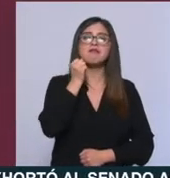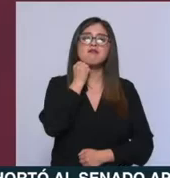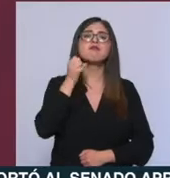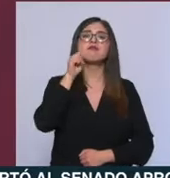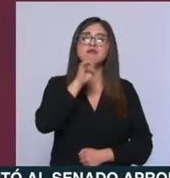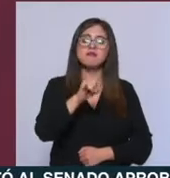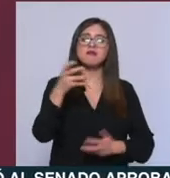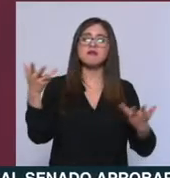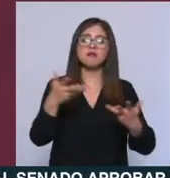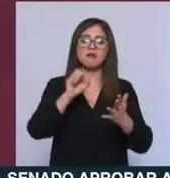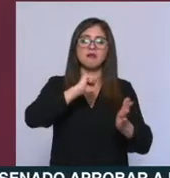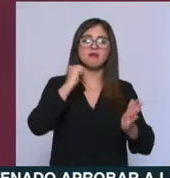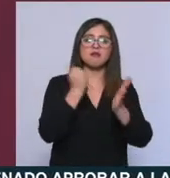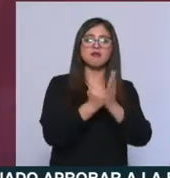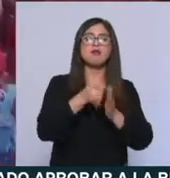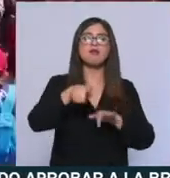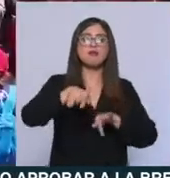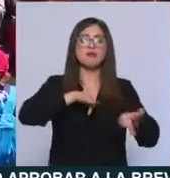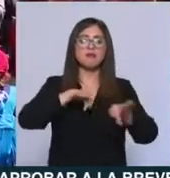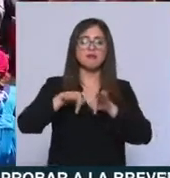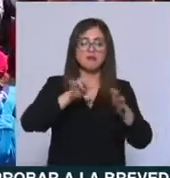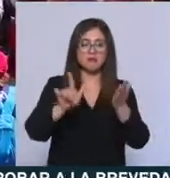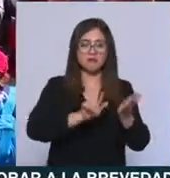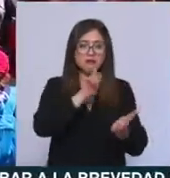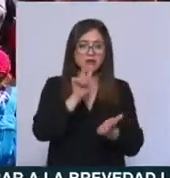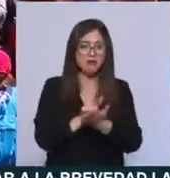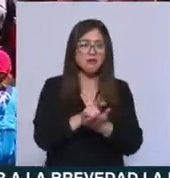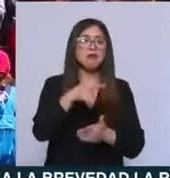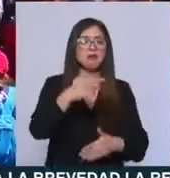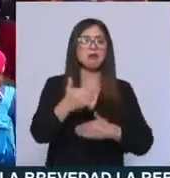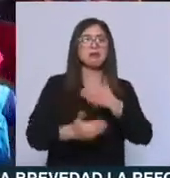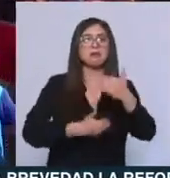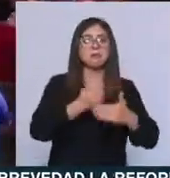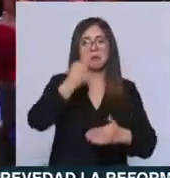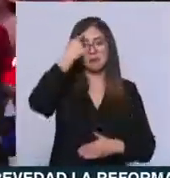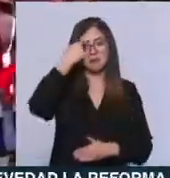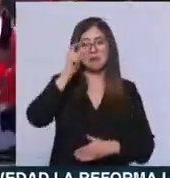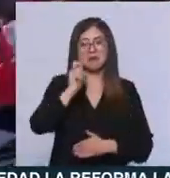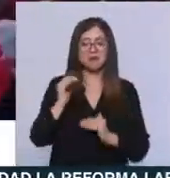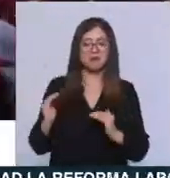reforma laboral, misma que dijo tiene importantes avances en materia de